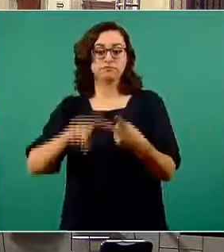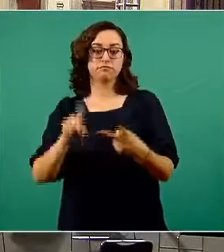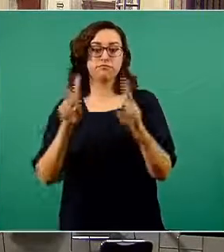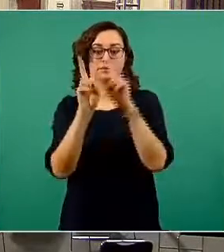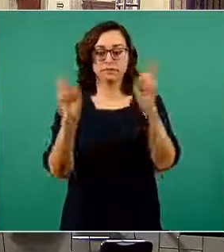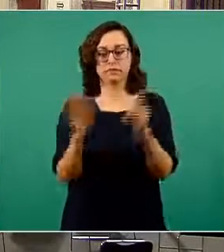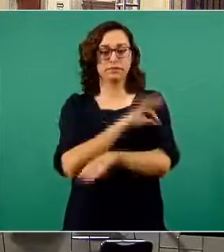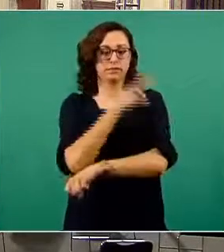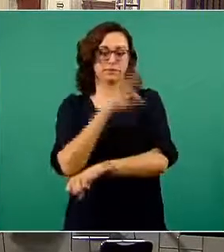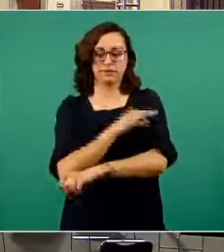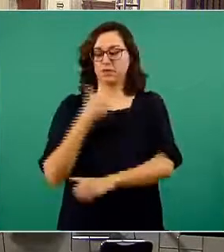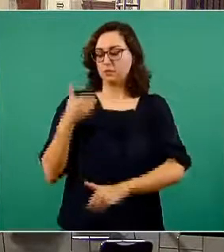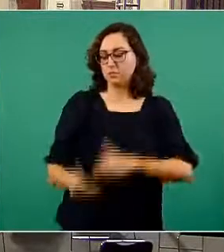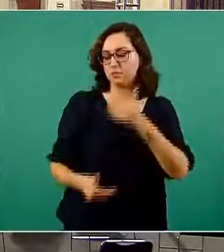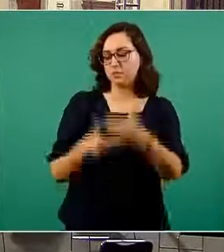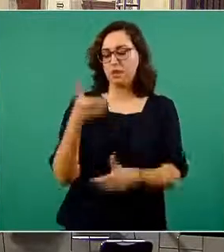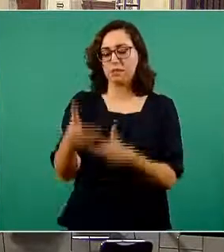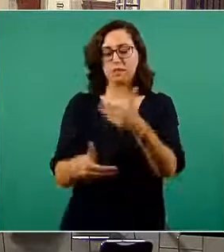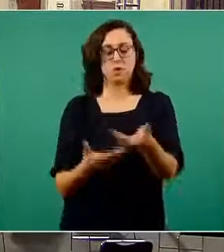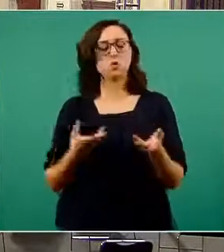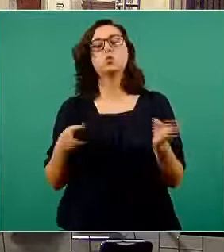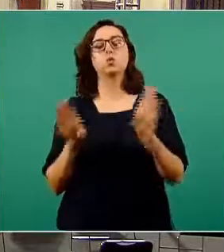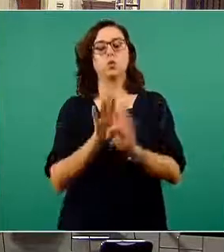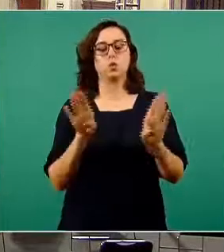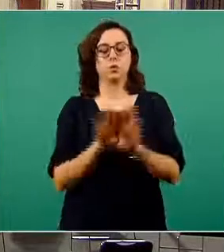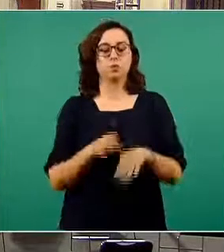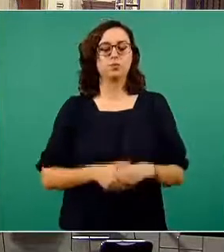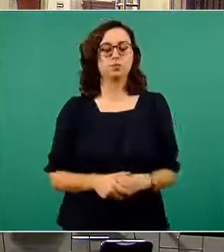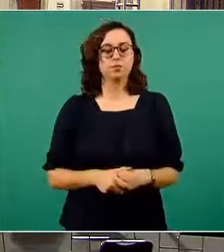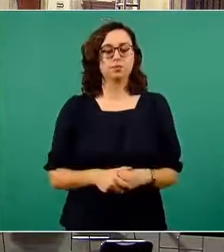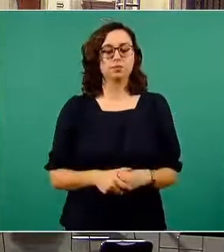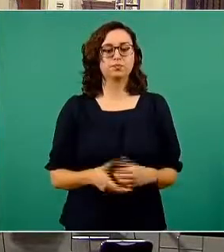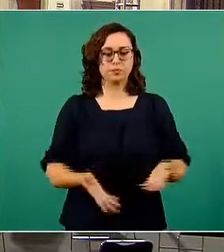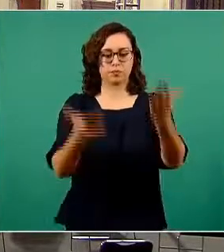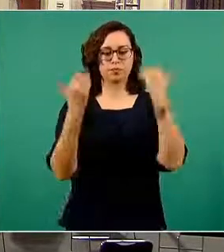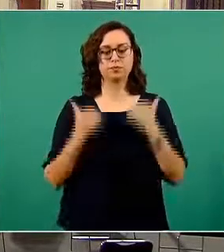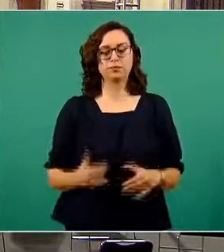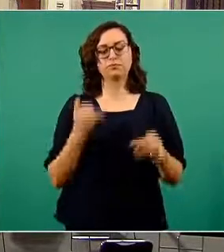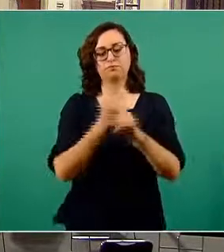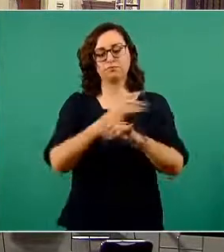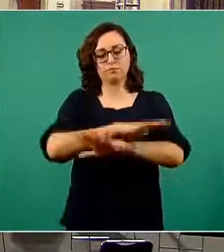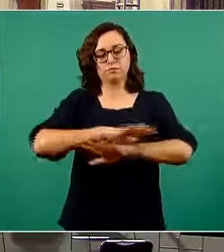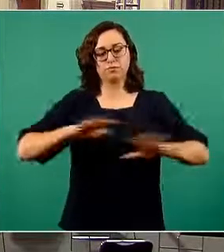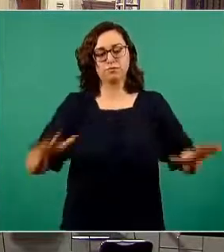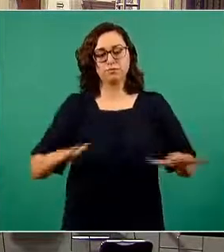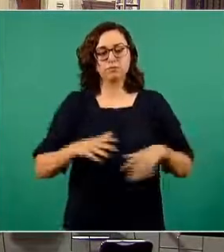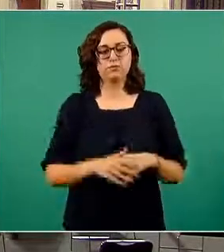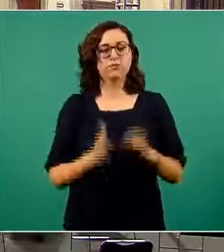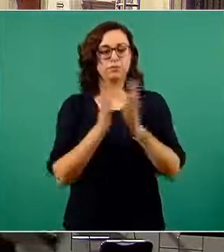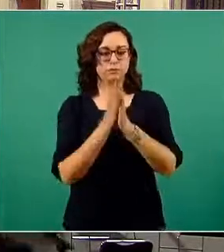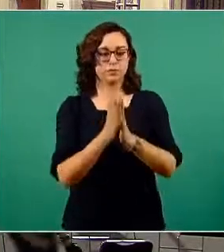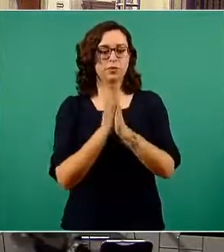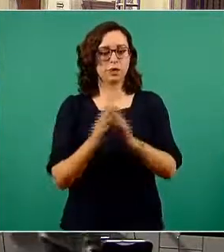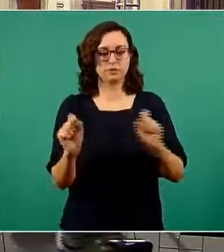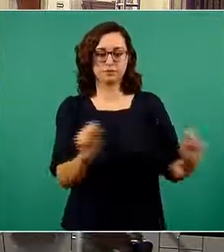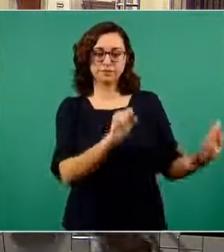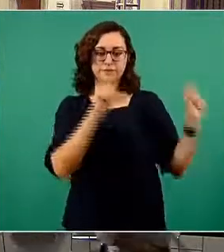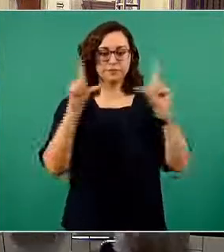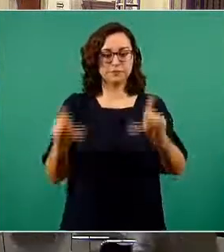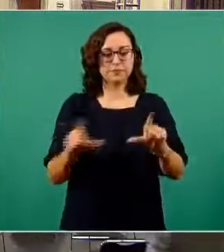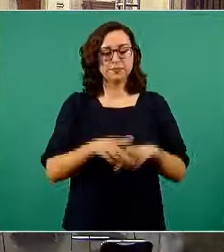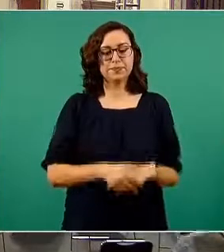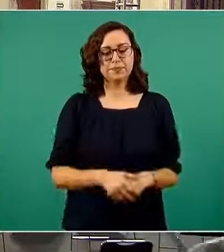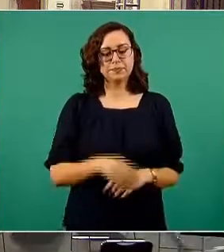el avance de la vacunación al corte del día de ayer. Entonces, vamos a iniciar, si nos permiten, la primera